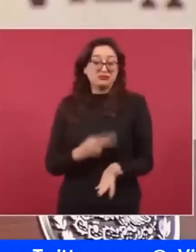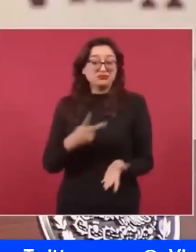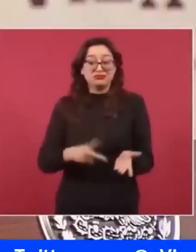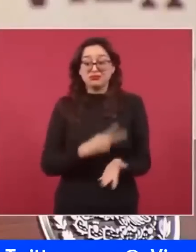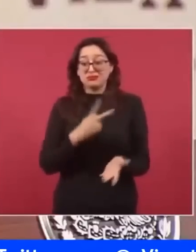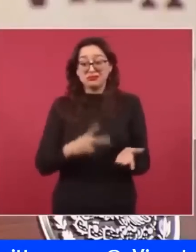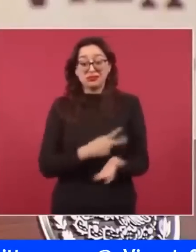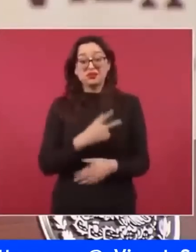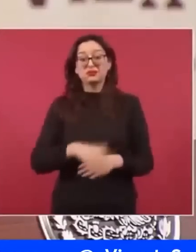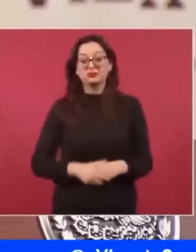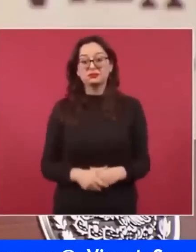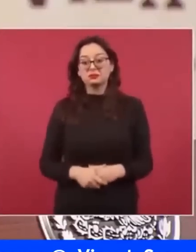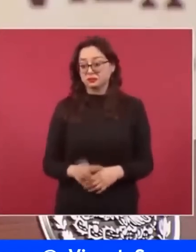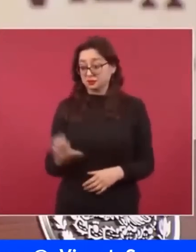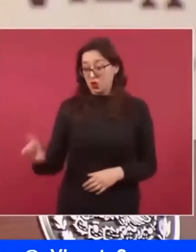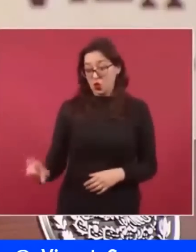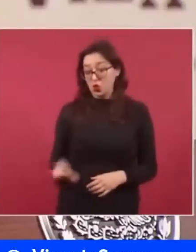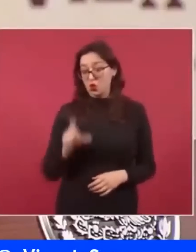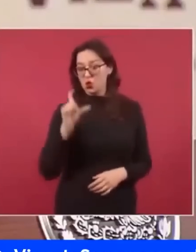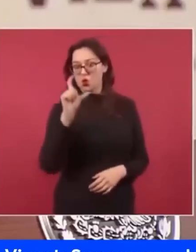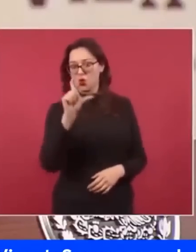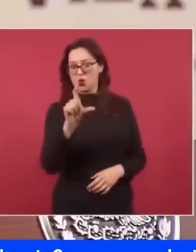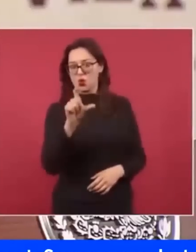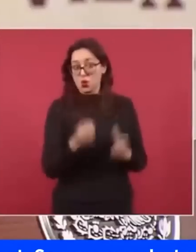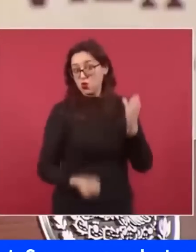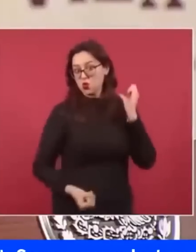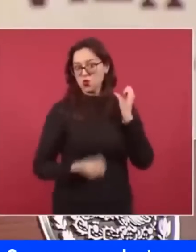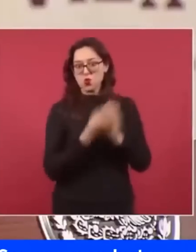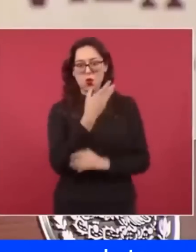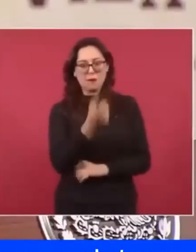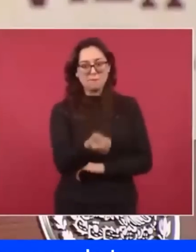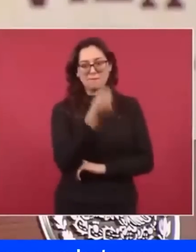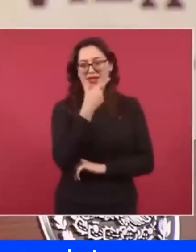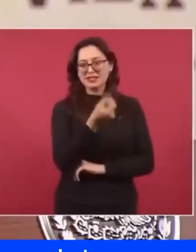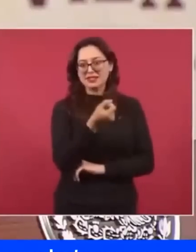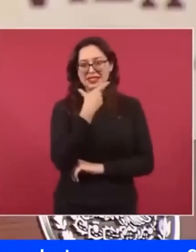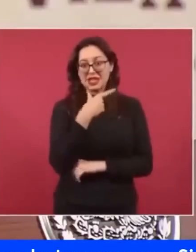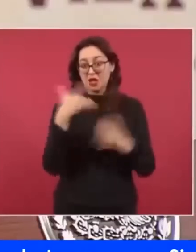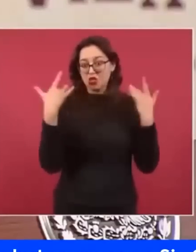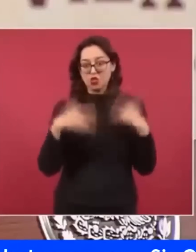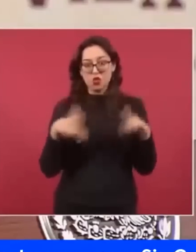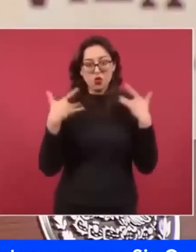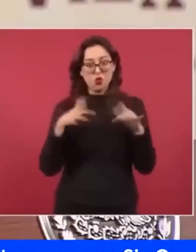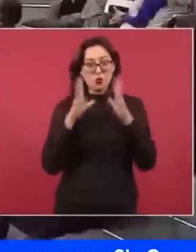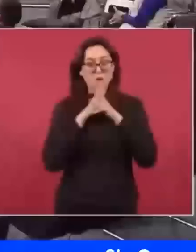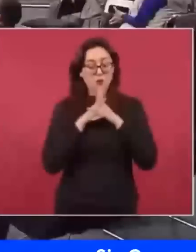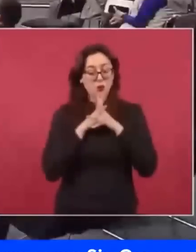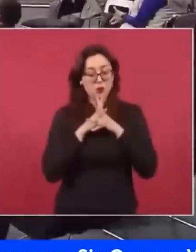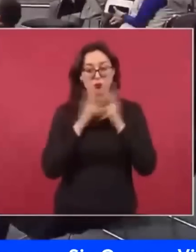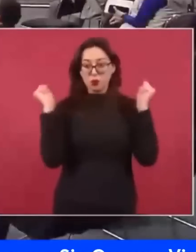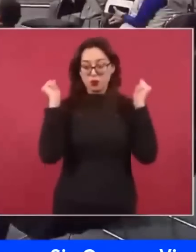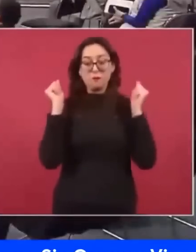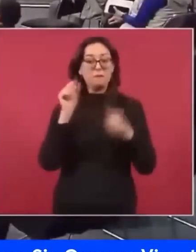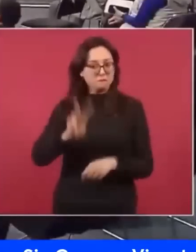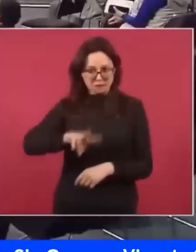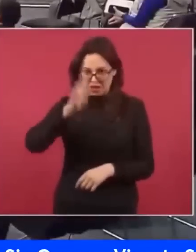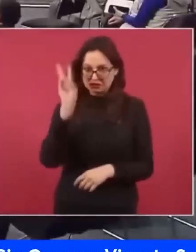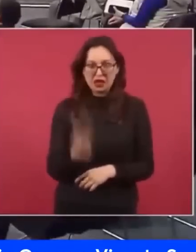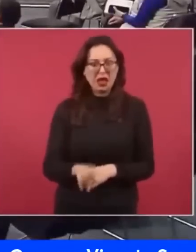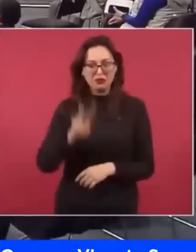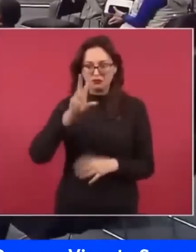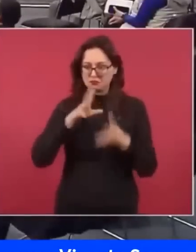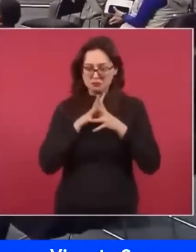Entonces, sacan esa pastilla para el dolor, eficaz,